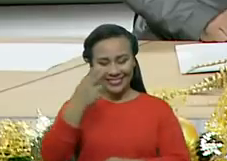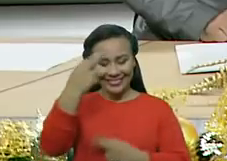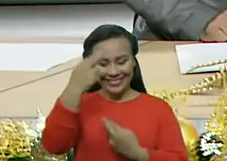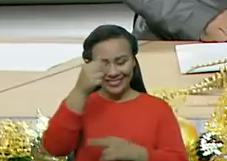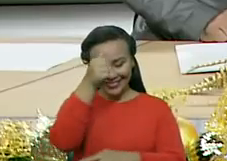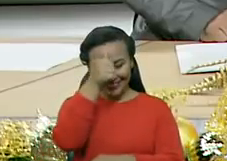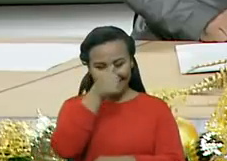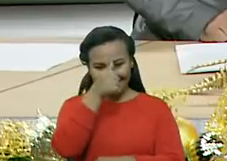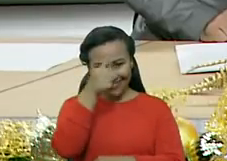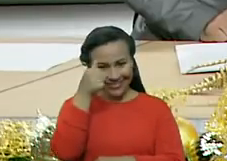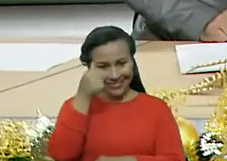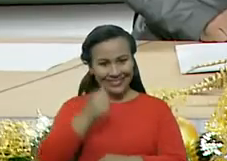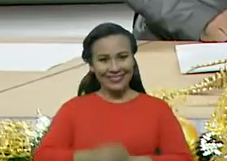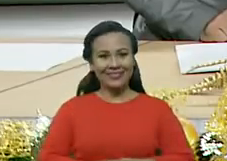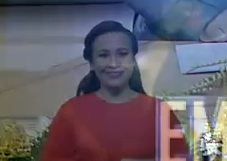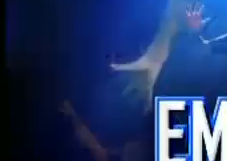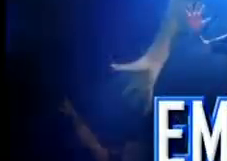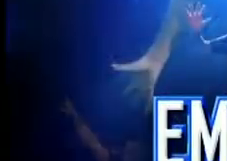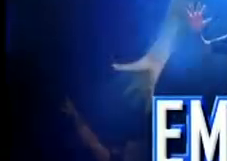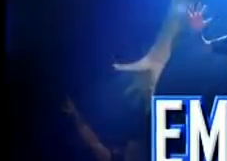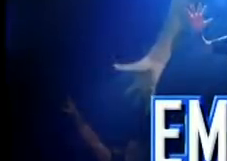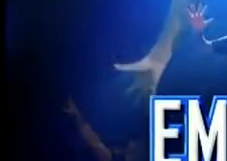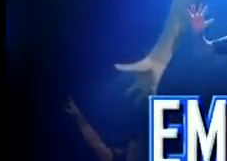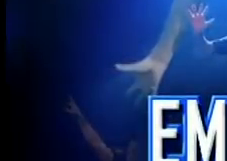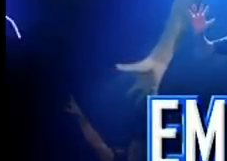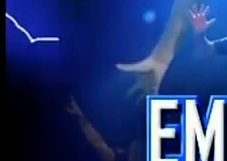dominical. Bienvenidos.